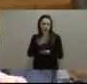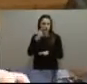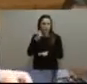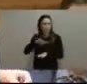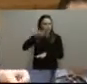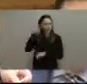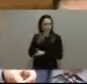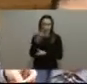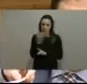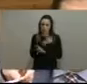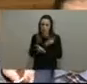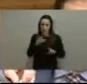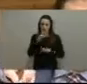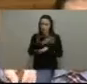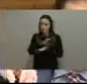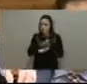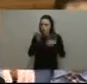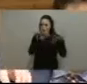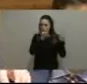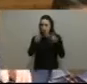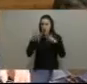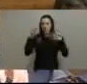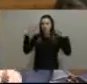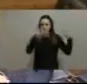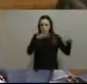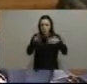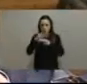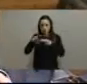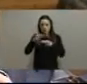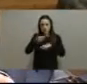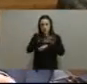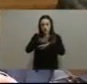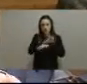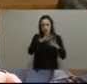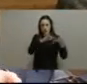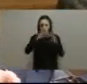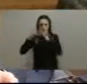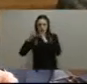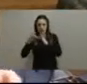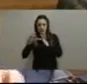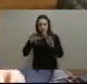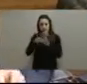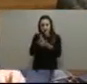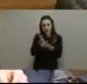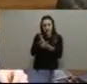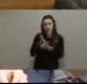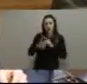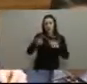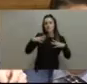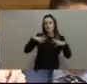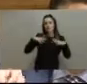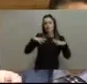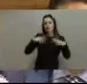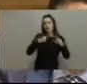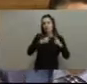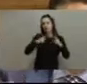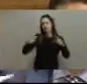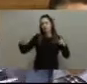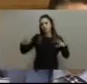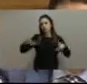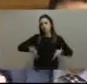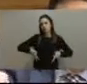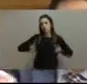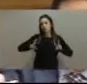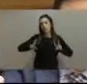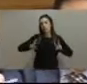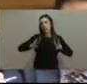consejería de Educación cuya dirección política, con el consejero a la cabeza, pasó unas largas vacaciones en un hotel muy conocido del centro